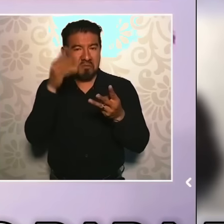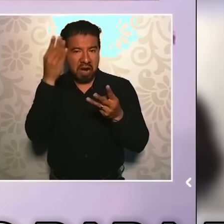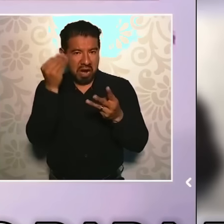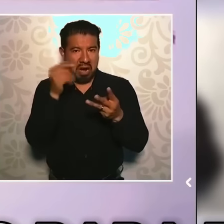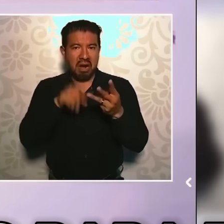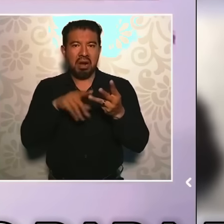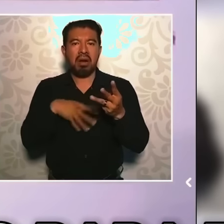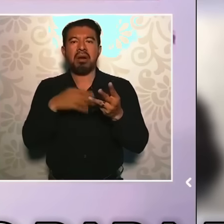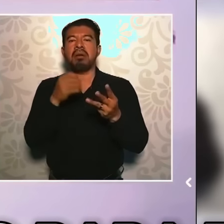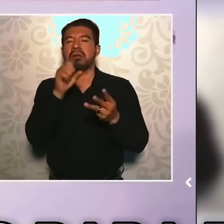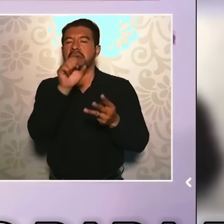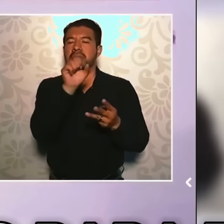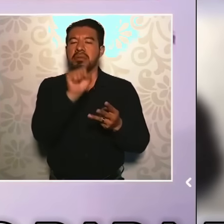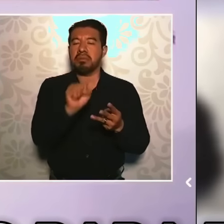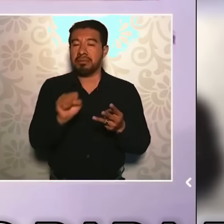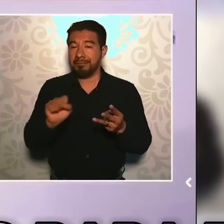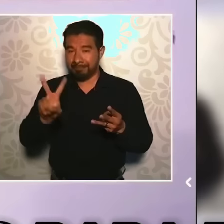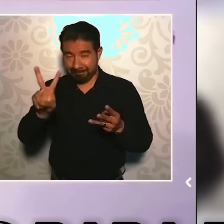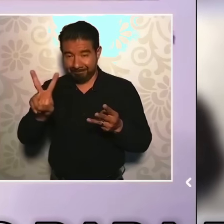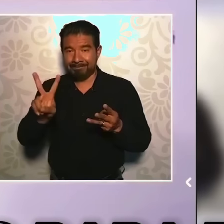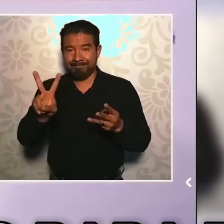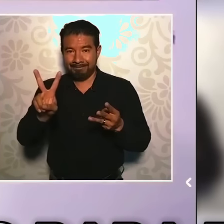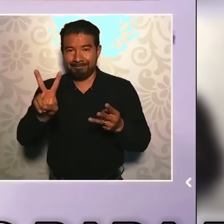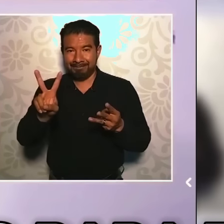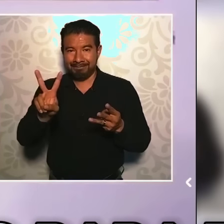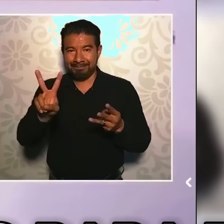programa Sembrando Vida.